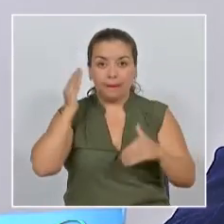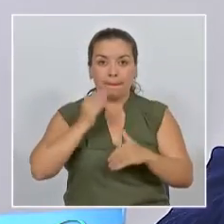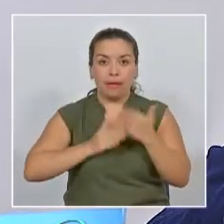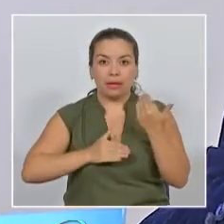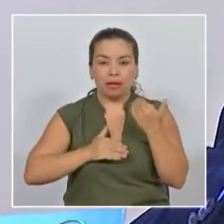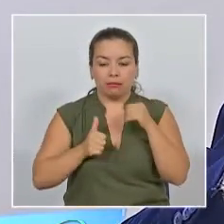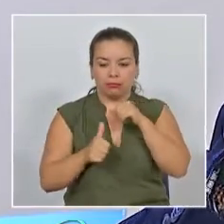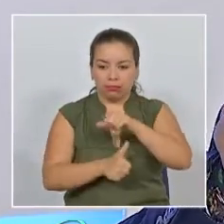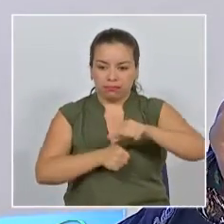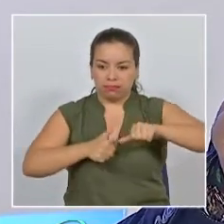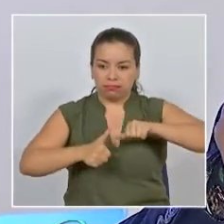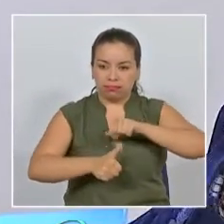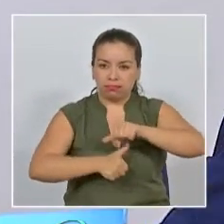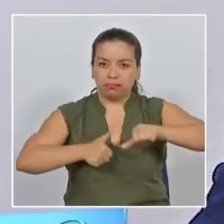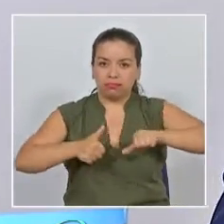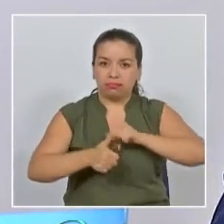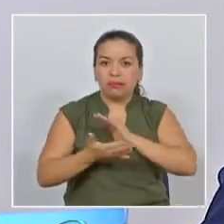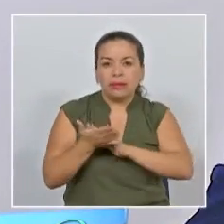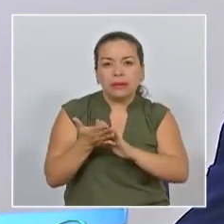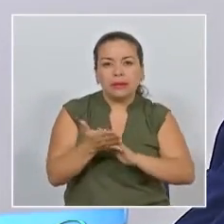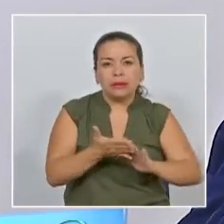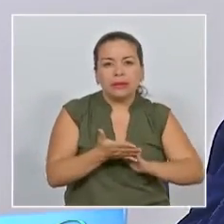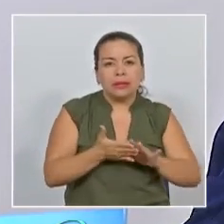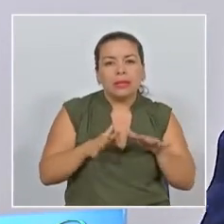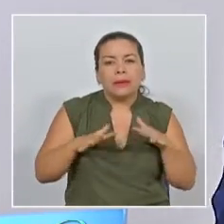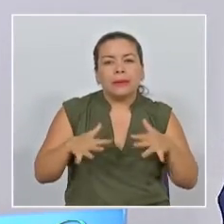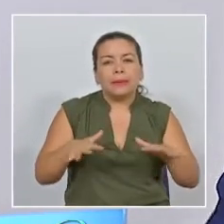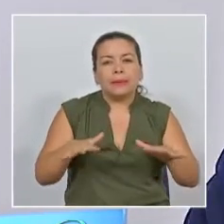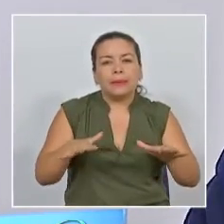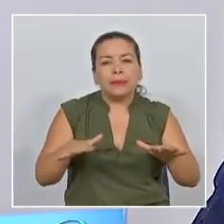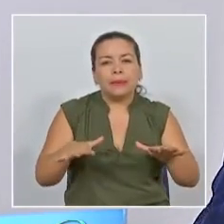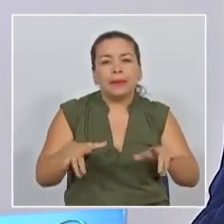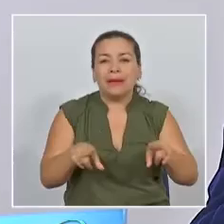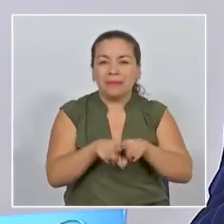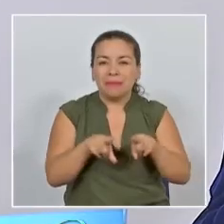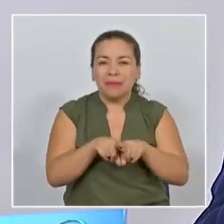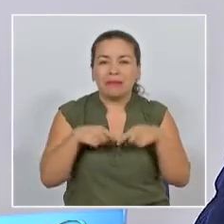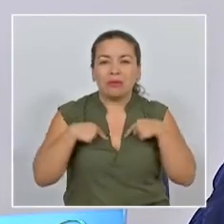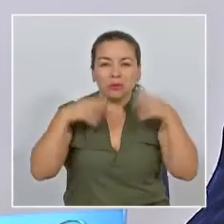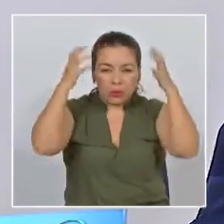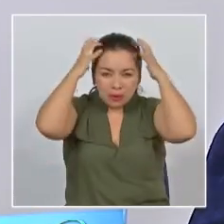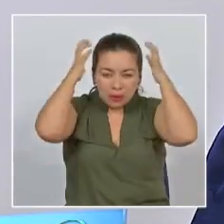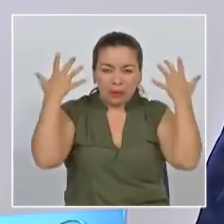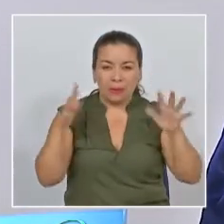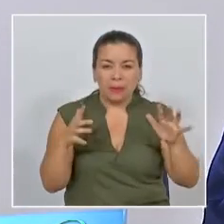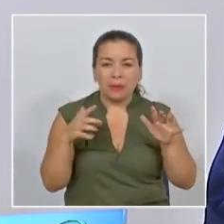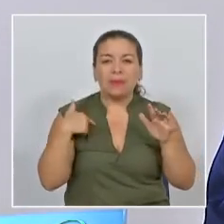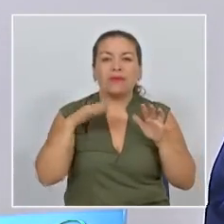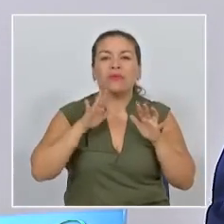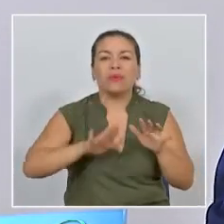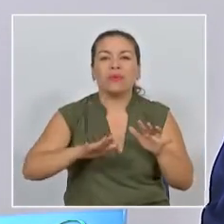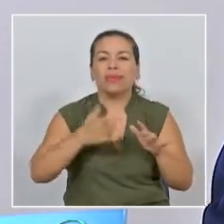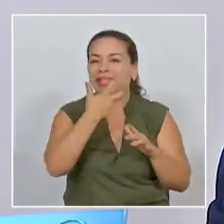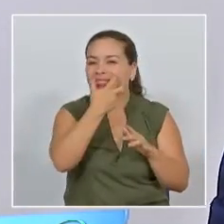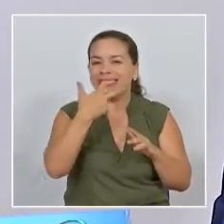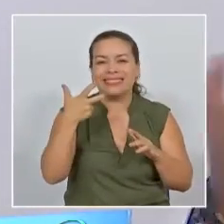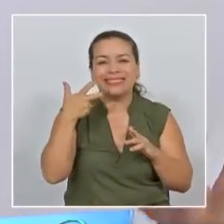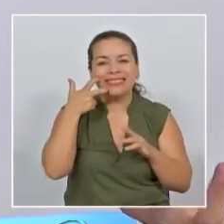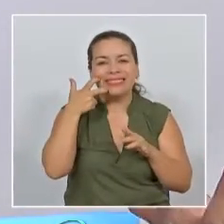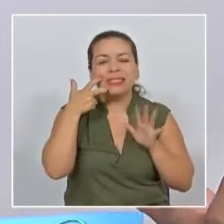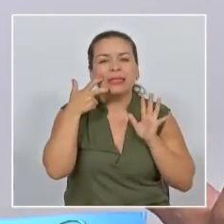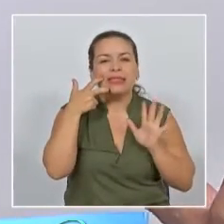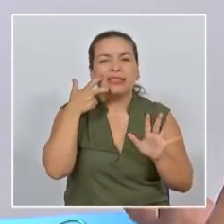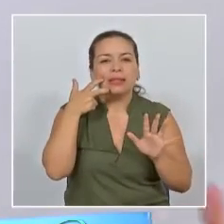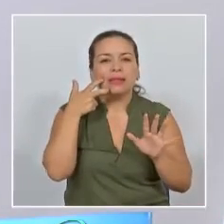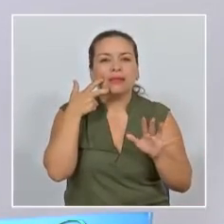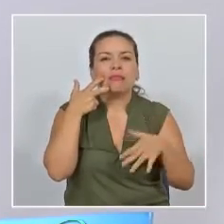regenerar esa capita, ese nerviecito. Lo mismo que sucede en la neuralgia del trigémino en el caso de la odontología, que es un